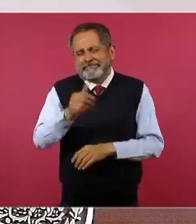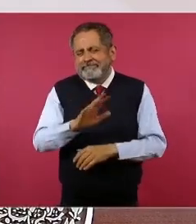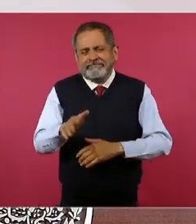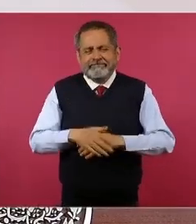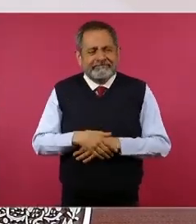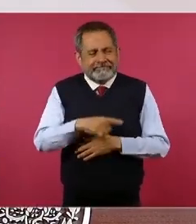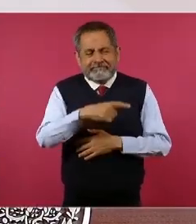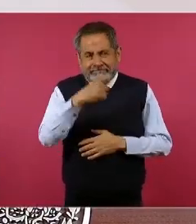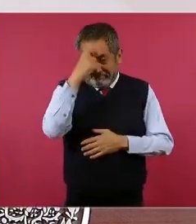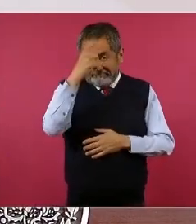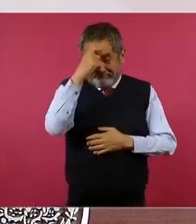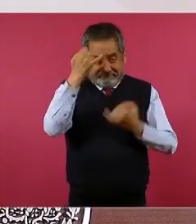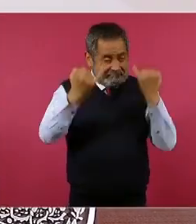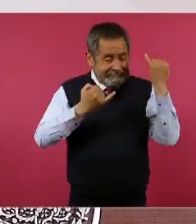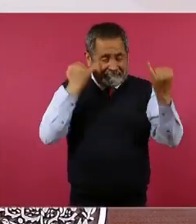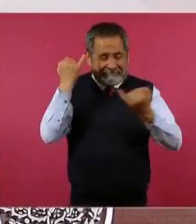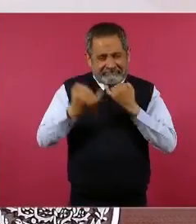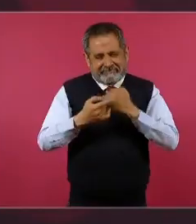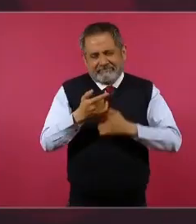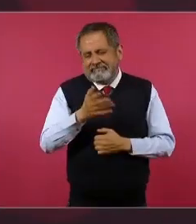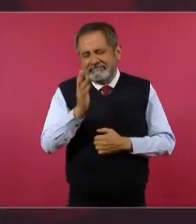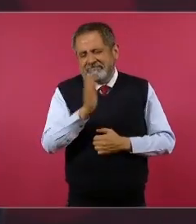son puros inventos.